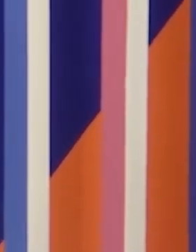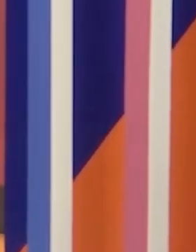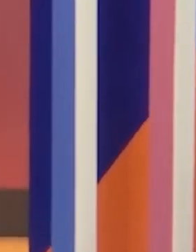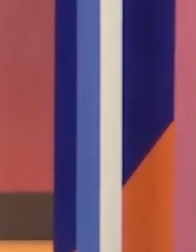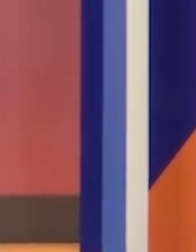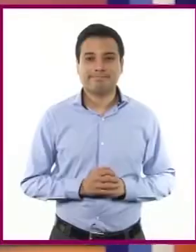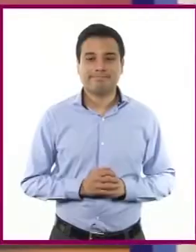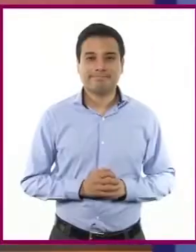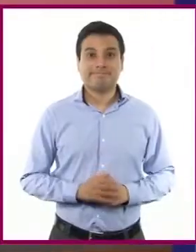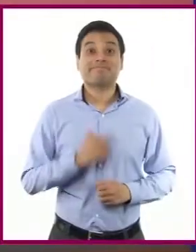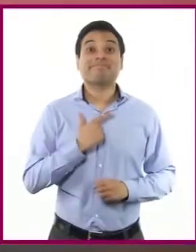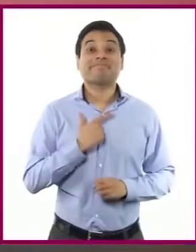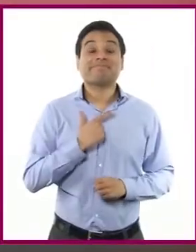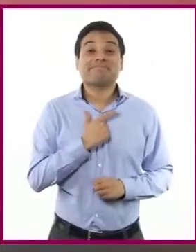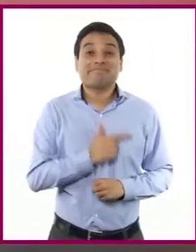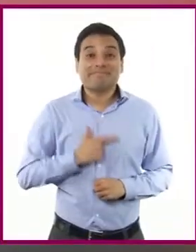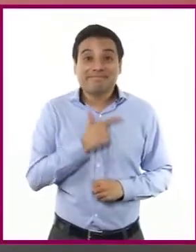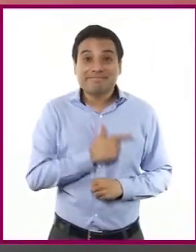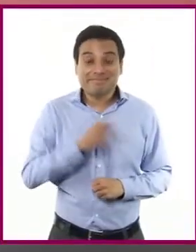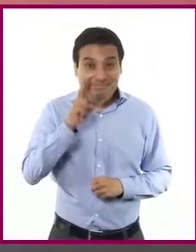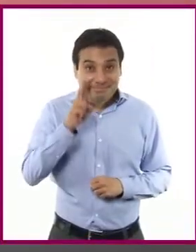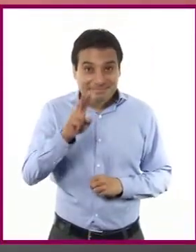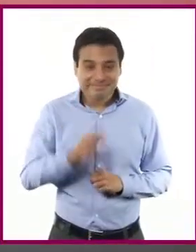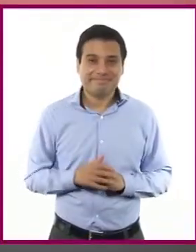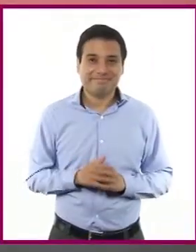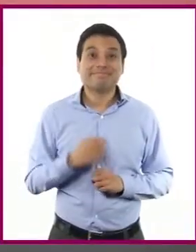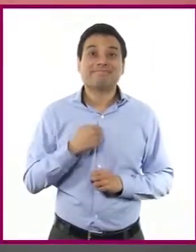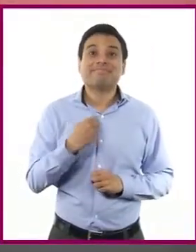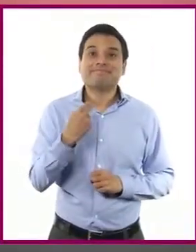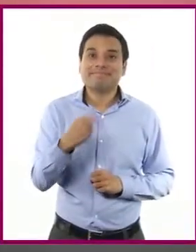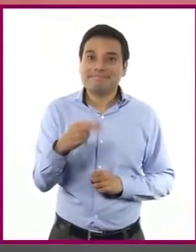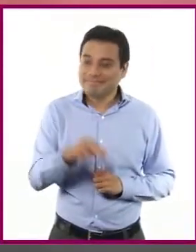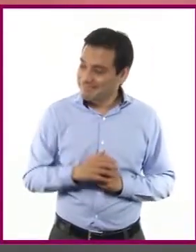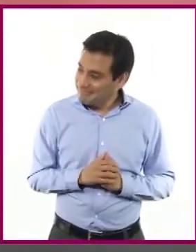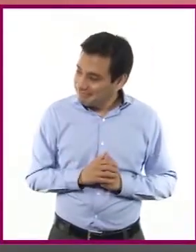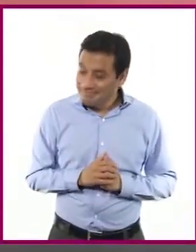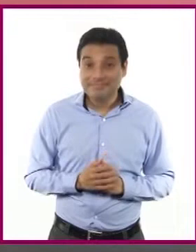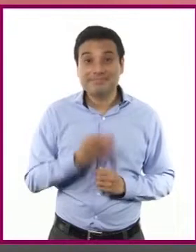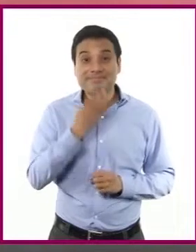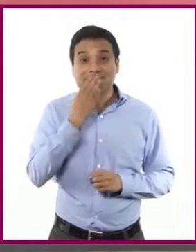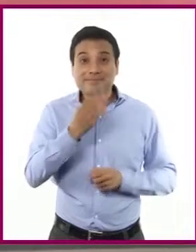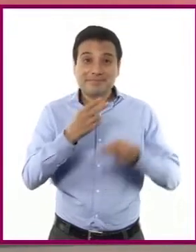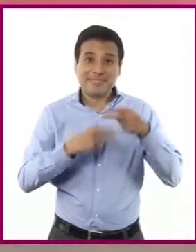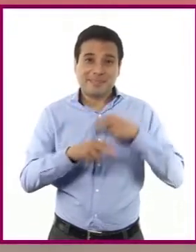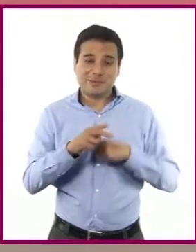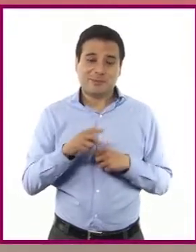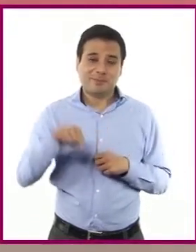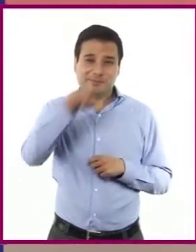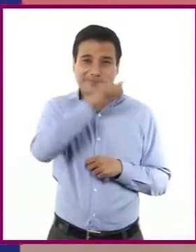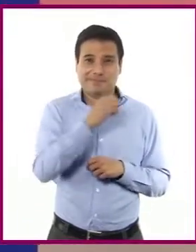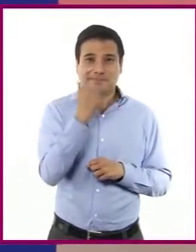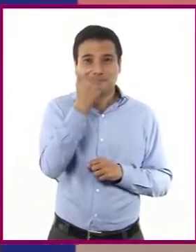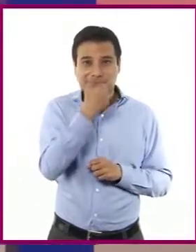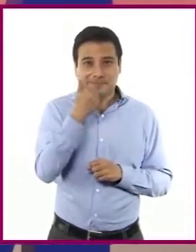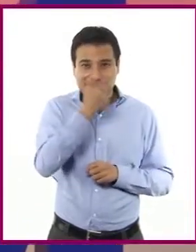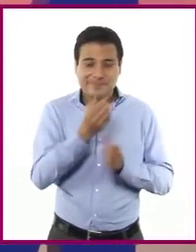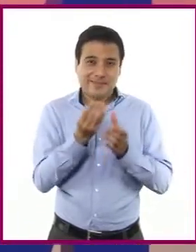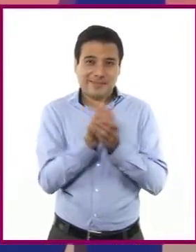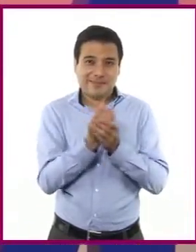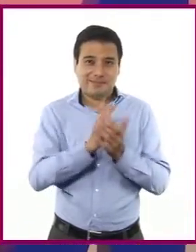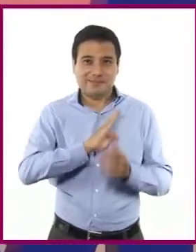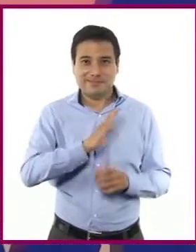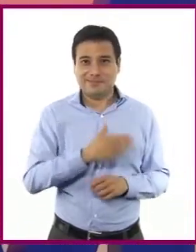Qué gusto estar nuevamente con ustedes. Soy Enrique Rodal y les doy la bienvenida a las alumnas y alumnos de lengua materna de segundo grado de